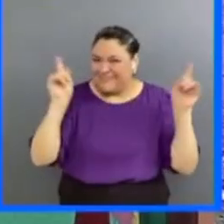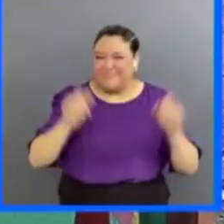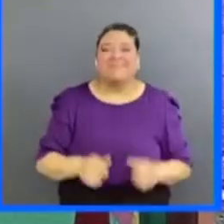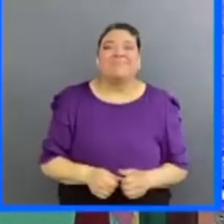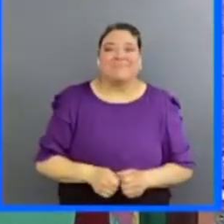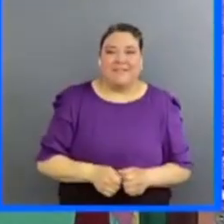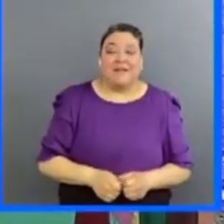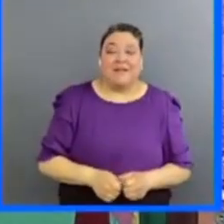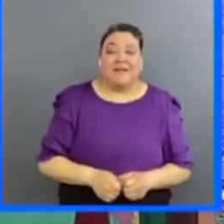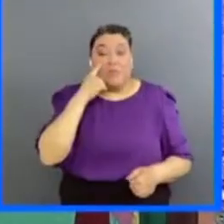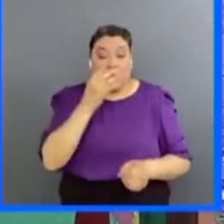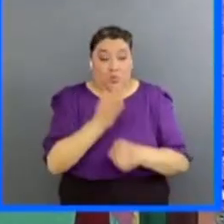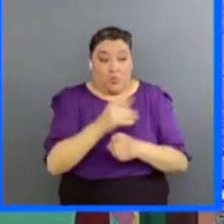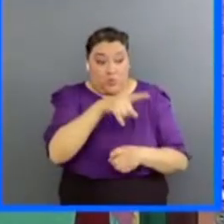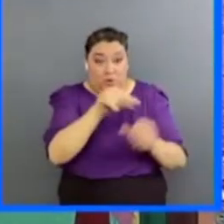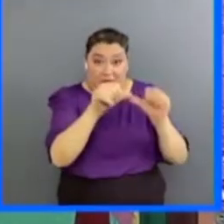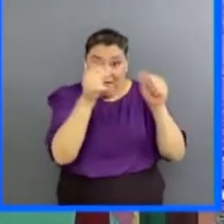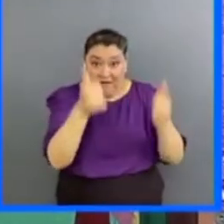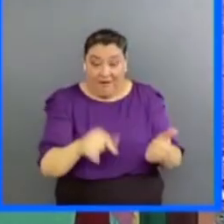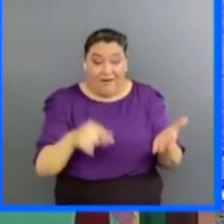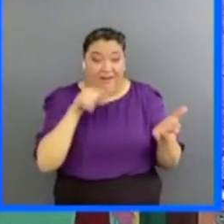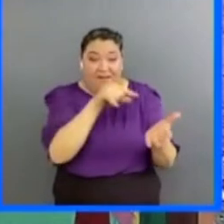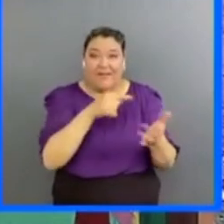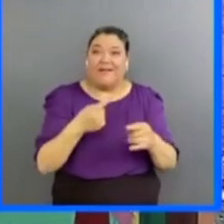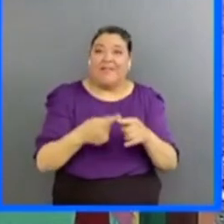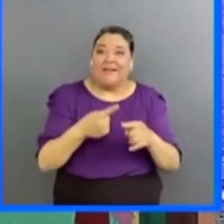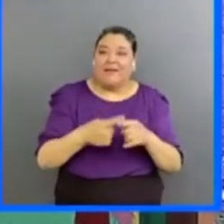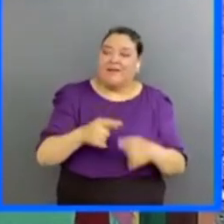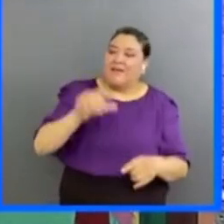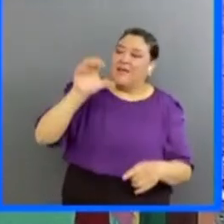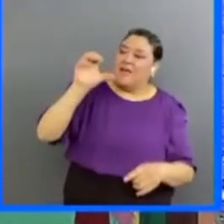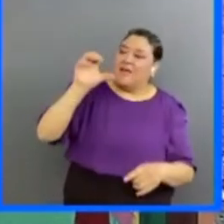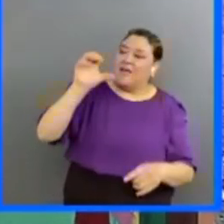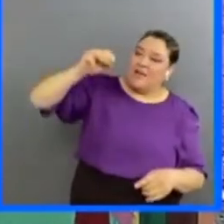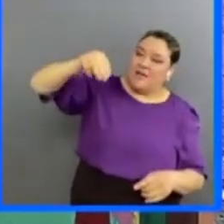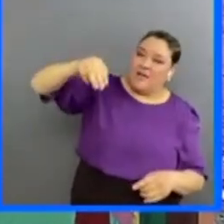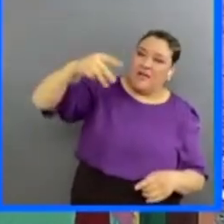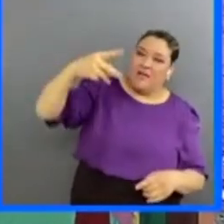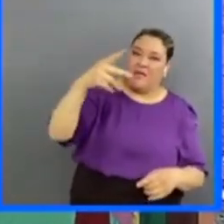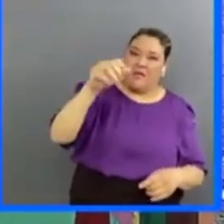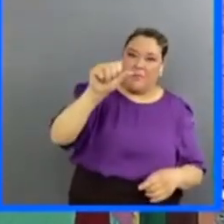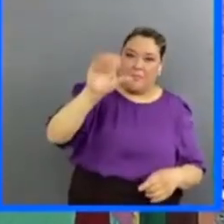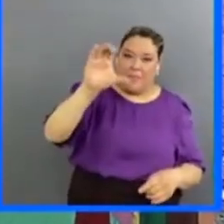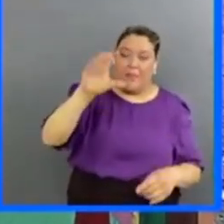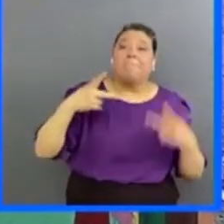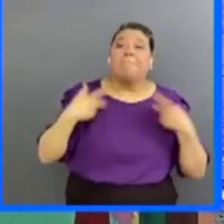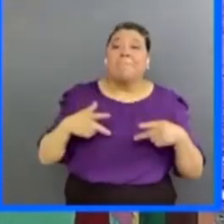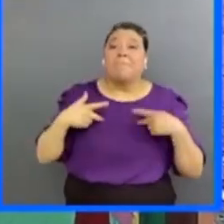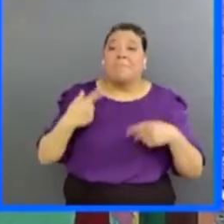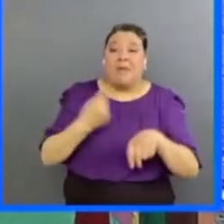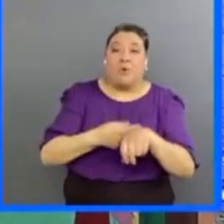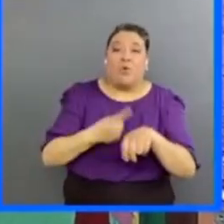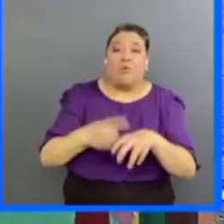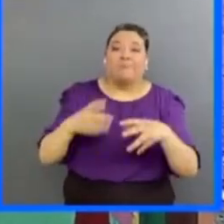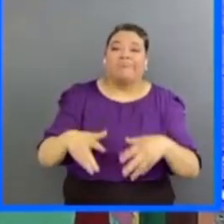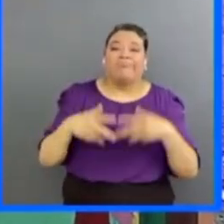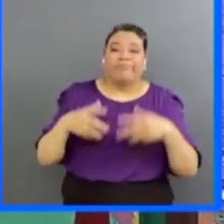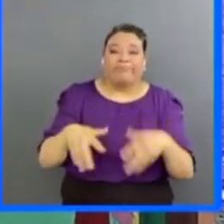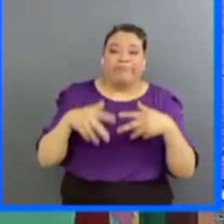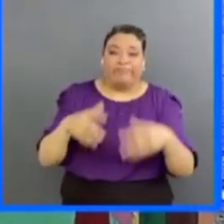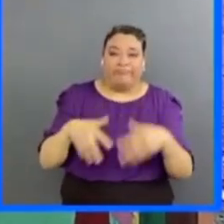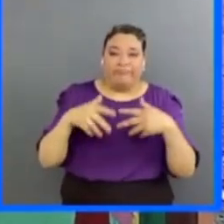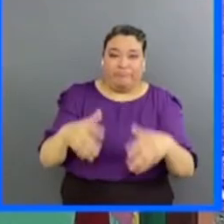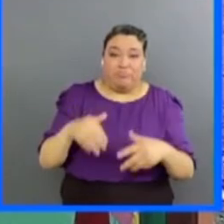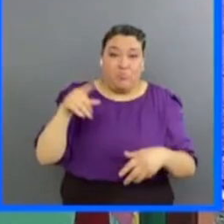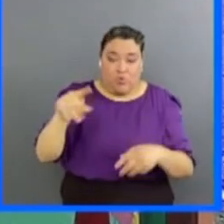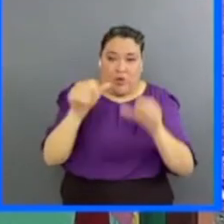esta obra es una colaboración de AMPAC, de la Asociación Mexicana de Parkinson. Es un artista con Parkinson. Más adelante